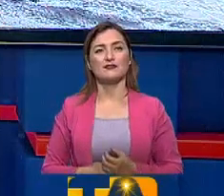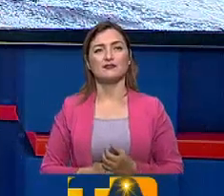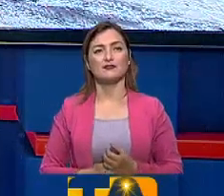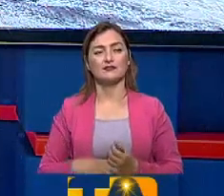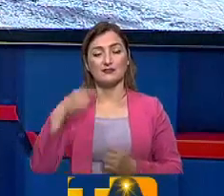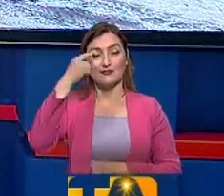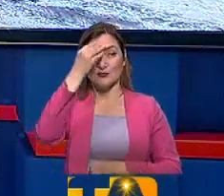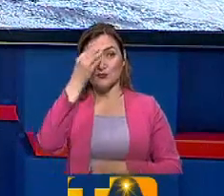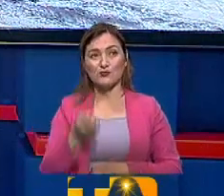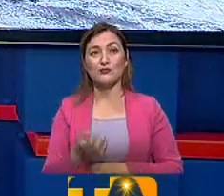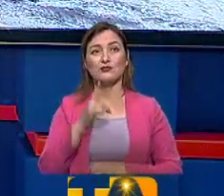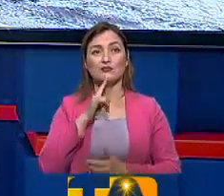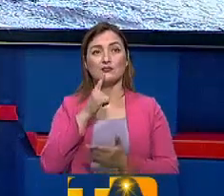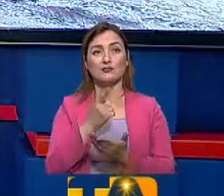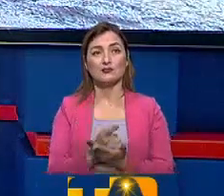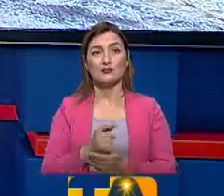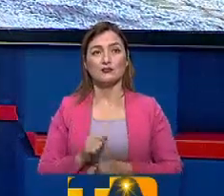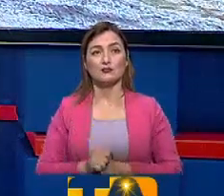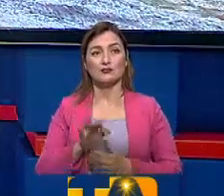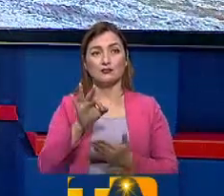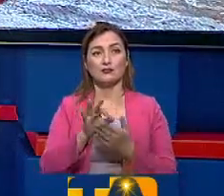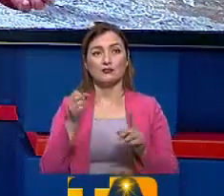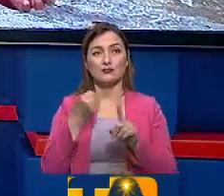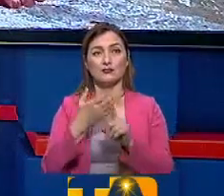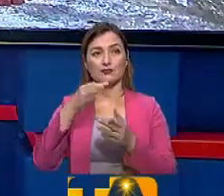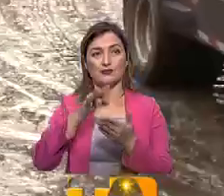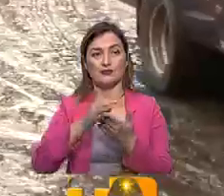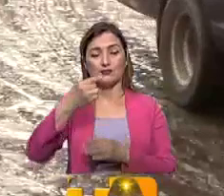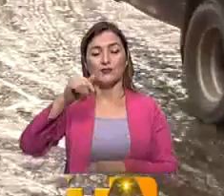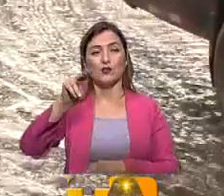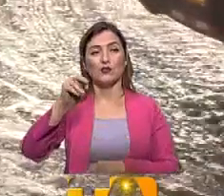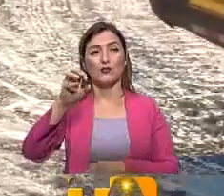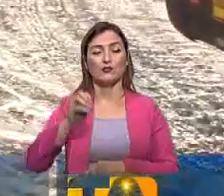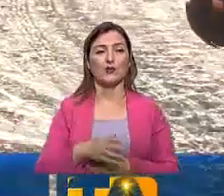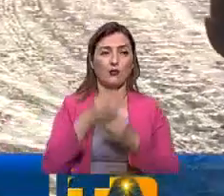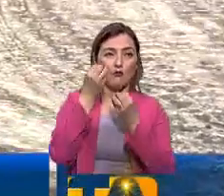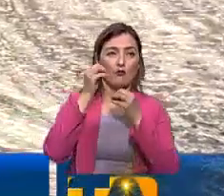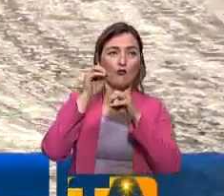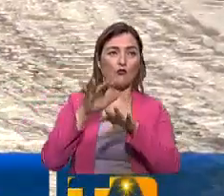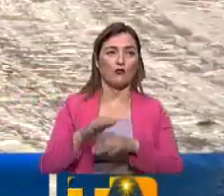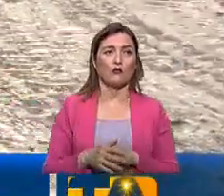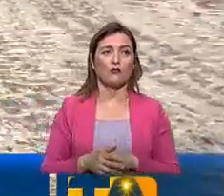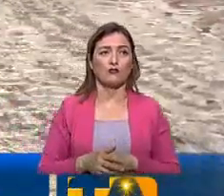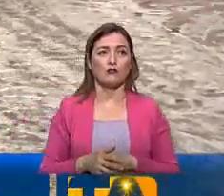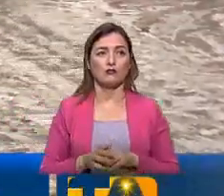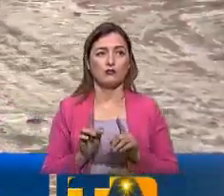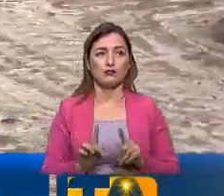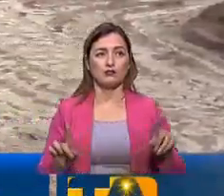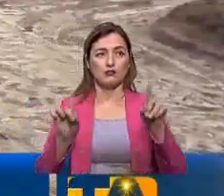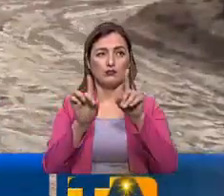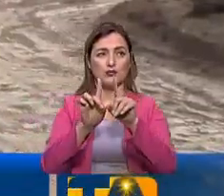Isa, buenos días. Sí, aquí desde la zona de afectación en el cantón Guano podemos contarles que según los datos levantados,